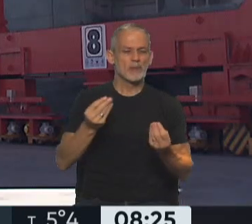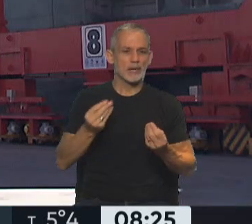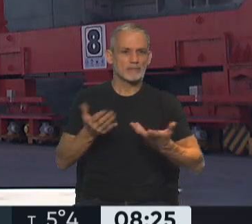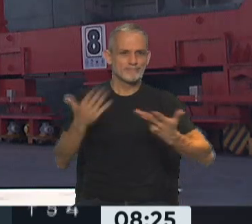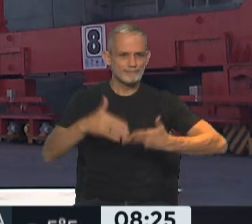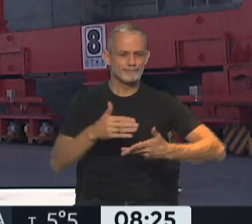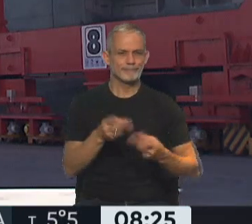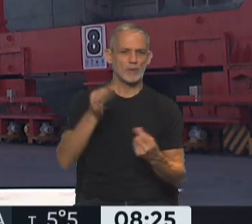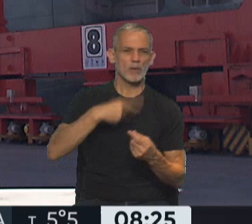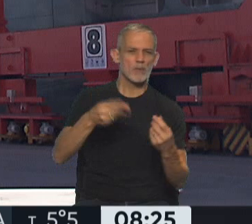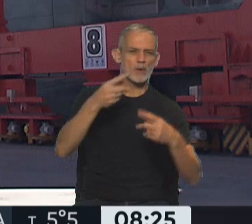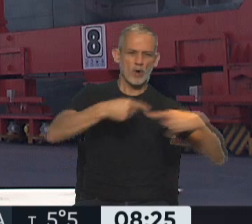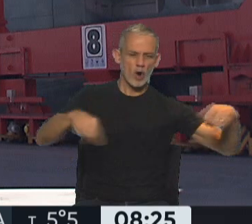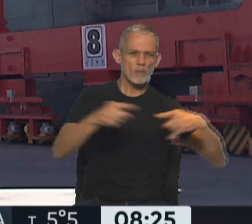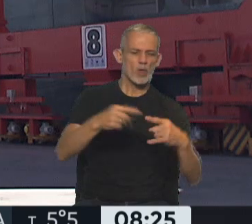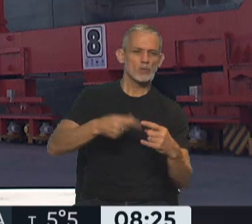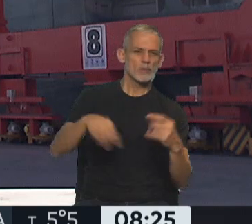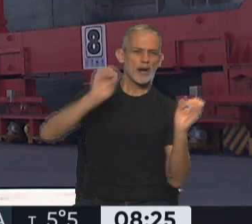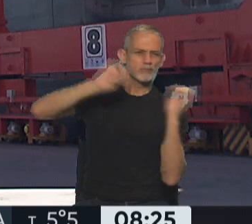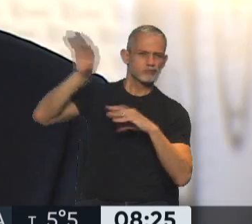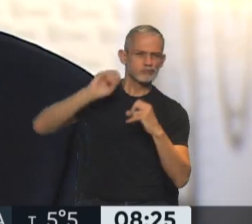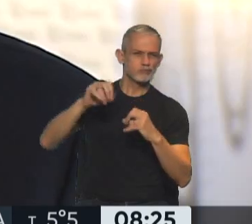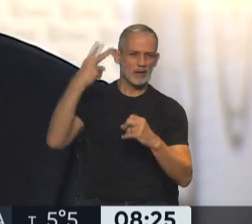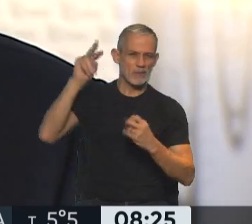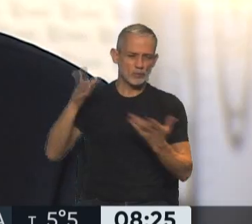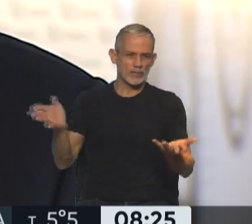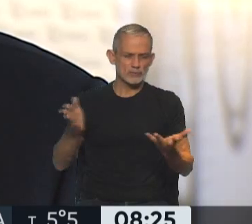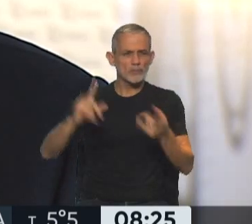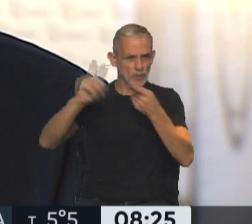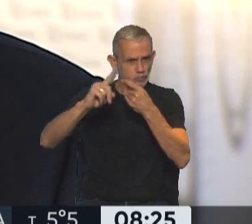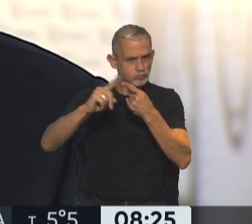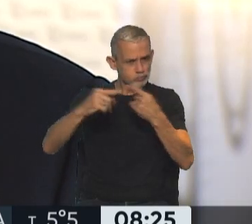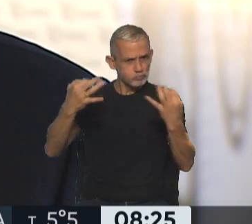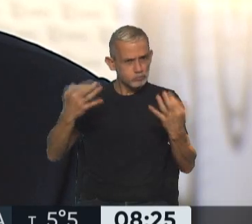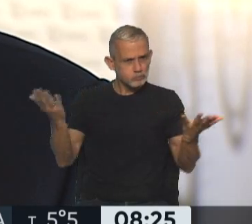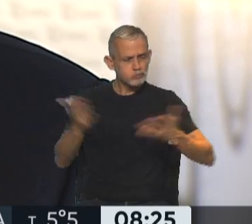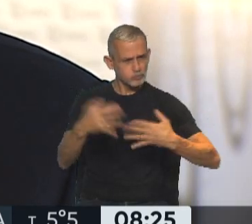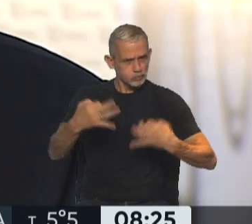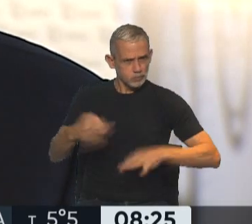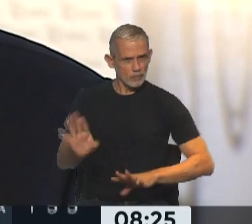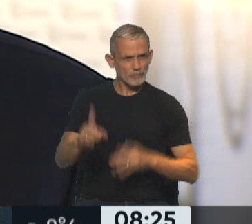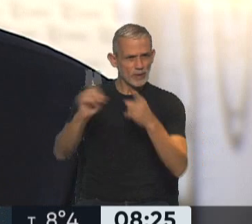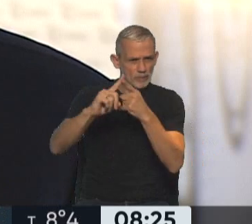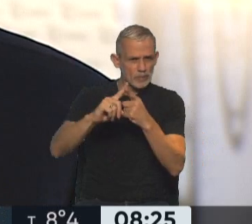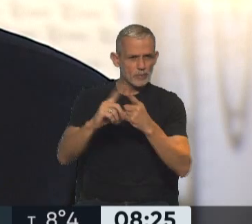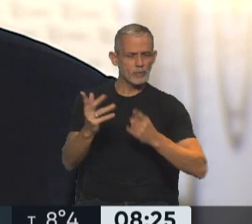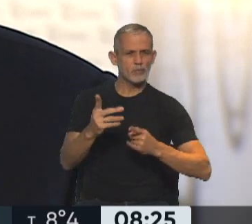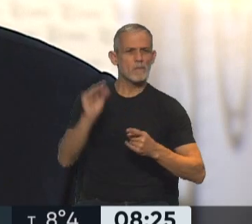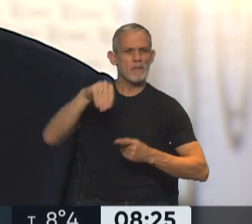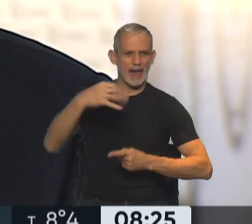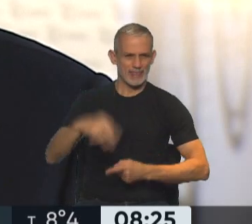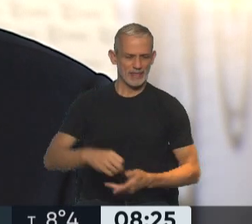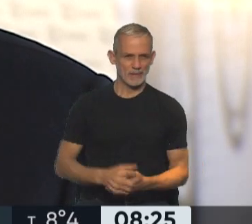nuestra oferta exportable tenemos realmente vínculos comerciales que son sólidos que tenemos que potenciar